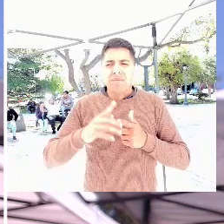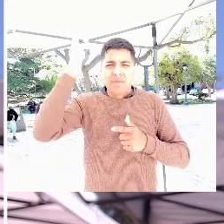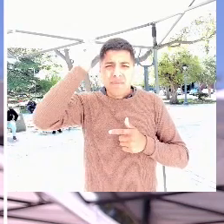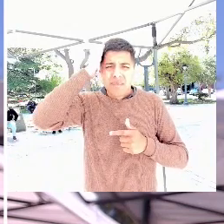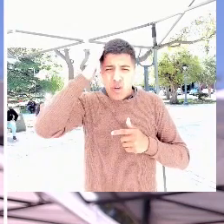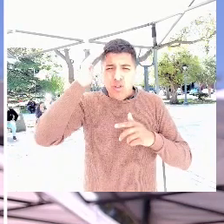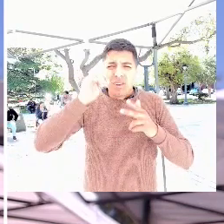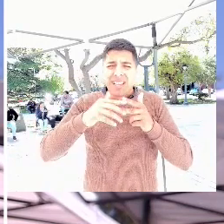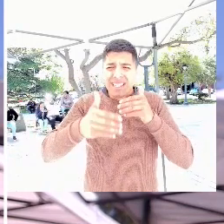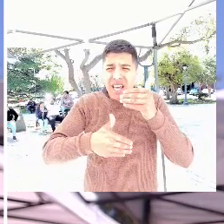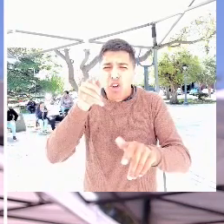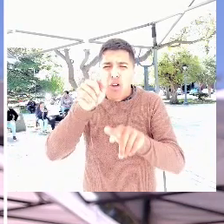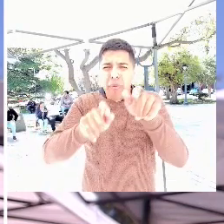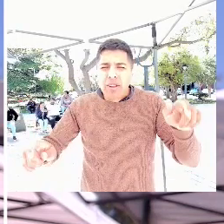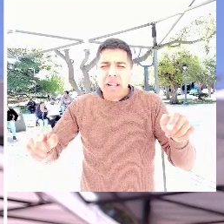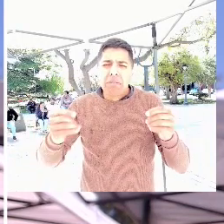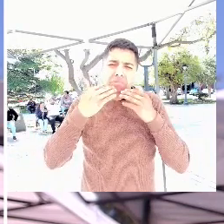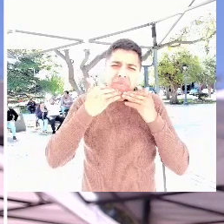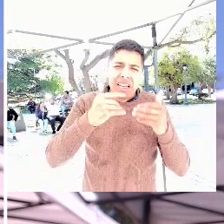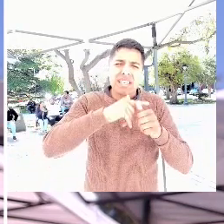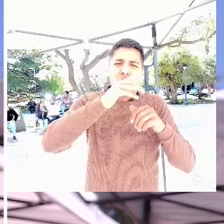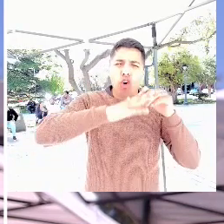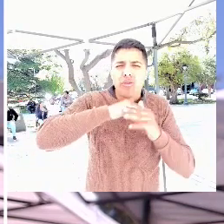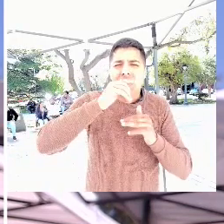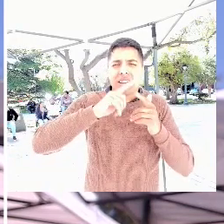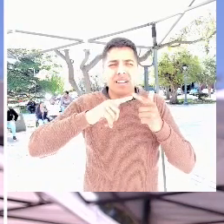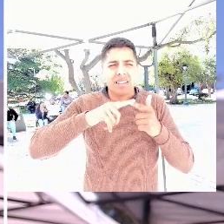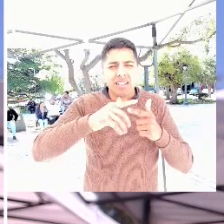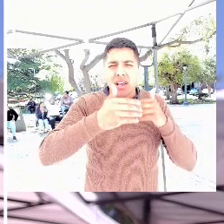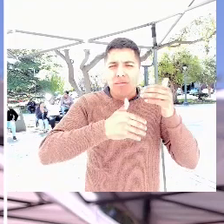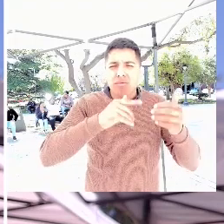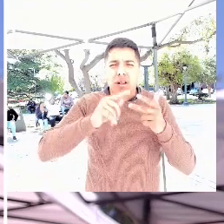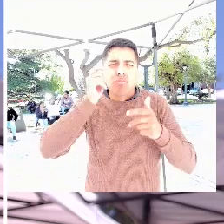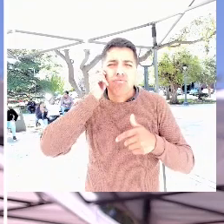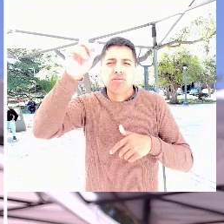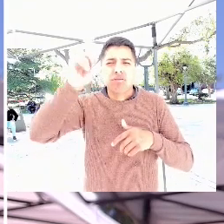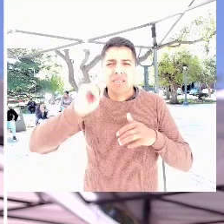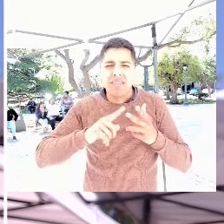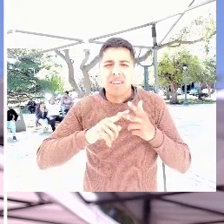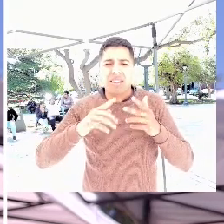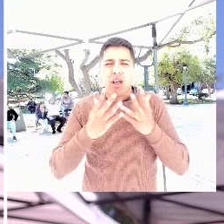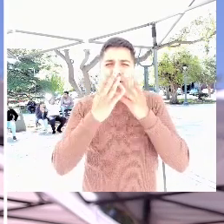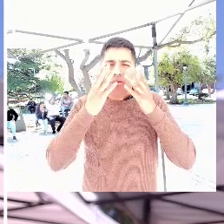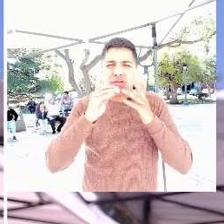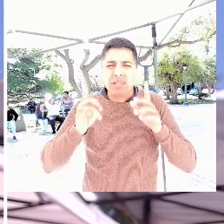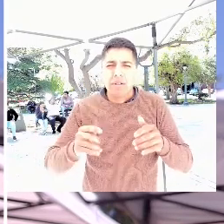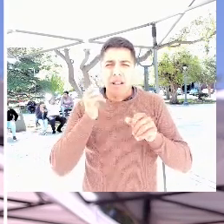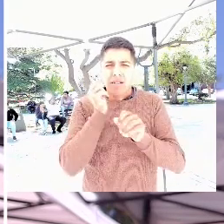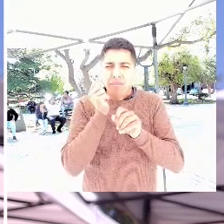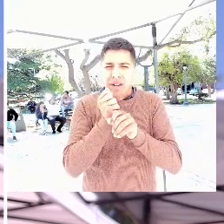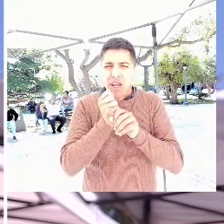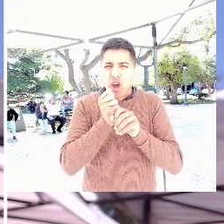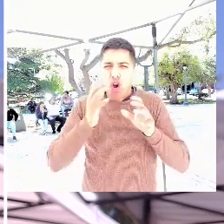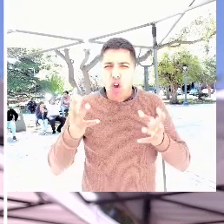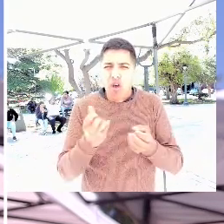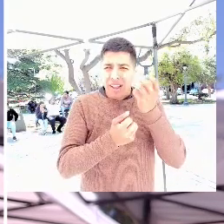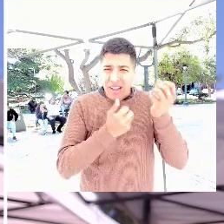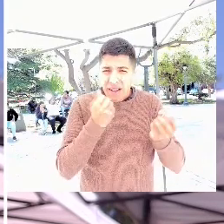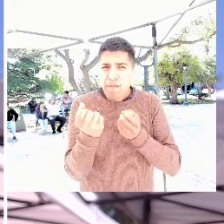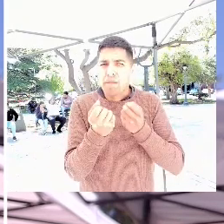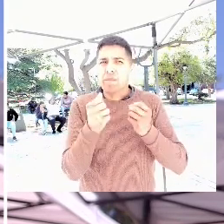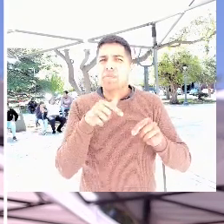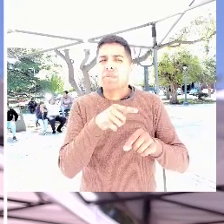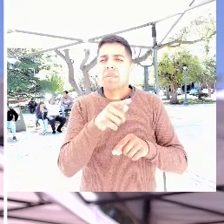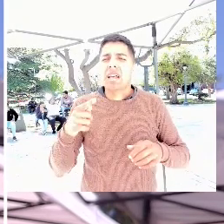cultura, desarrollo humano desde el progreso, desde la capacitación, desde el empleo. Y creo que